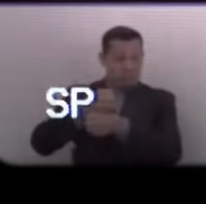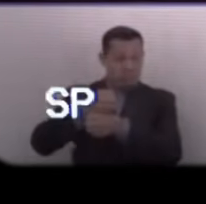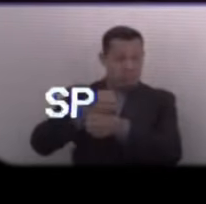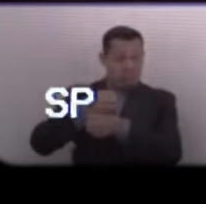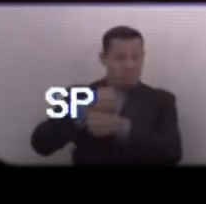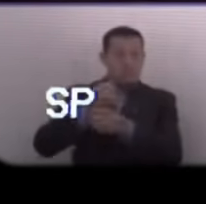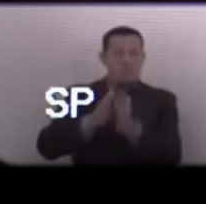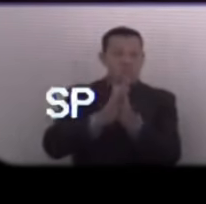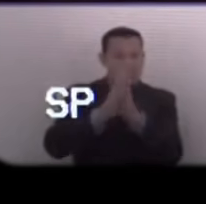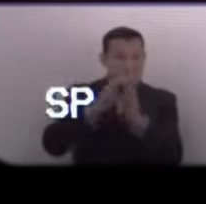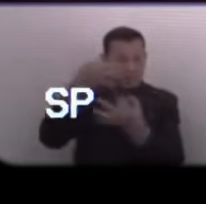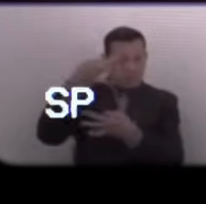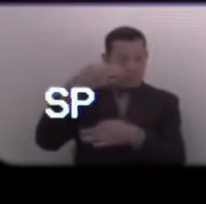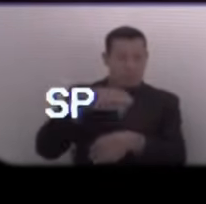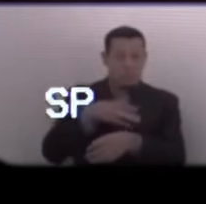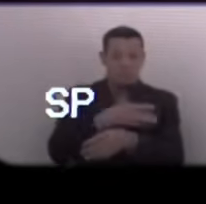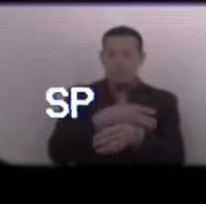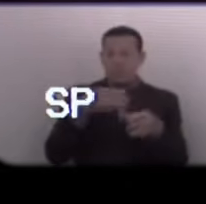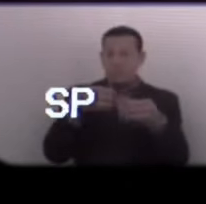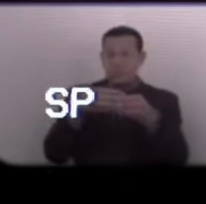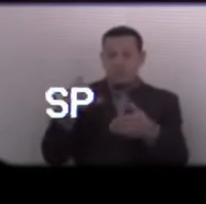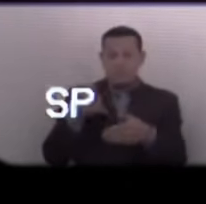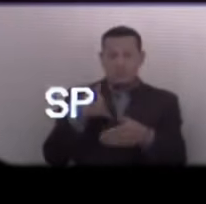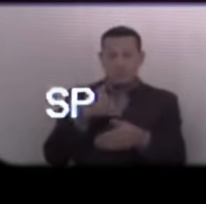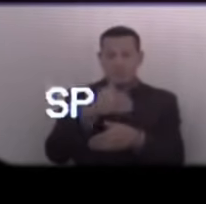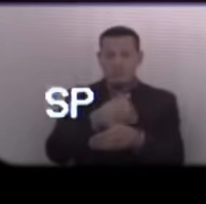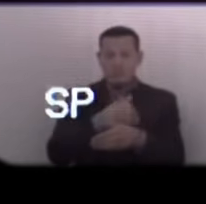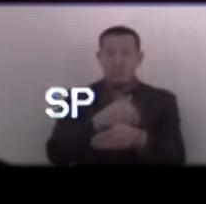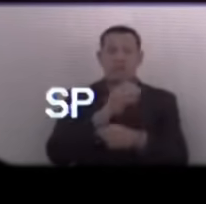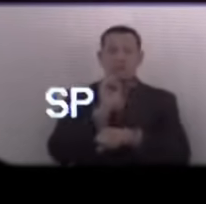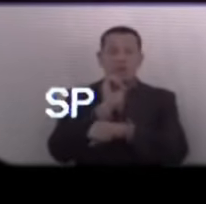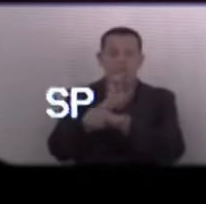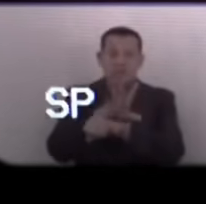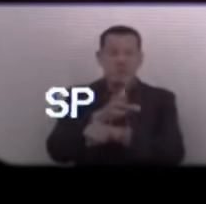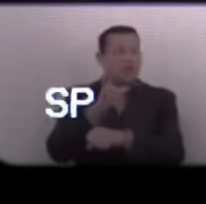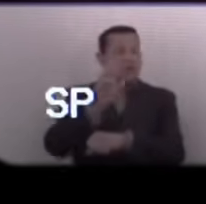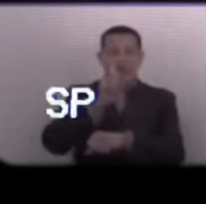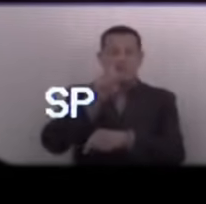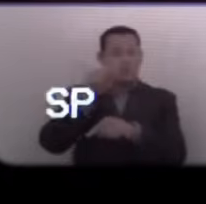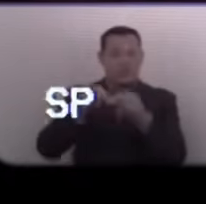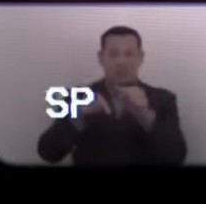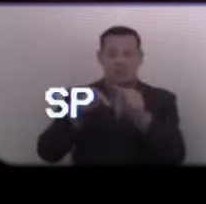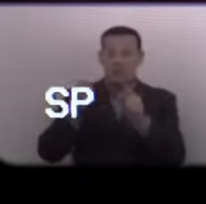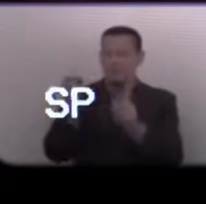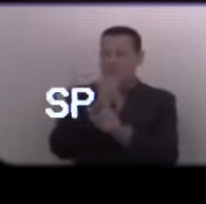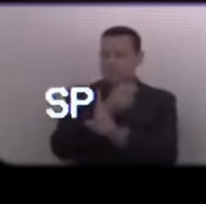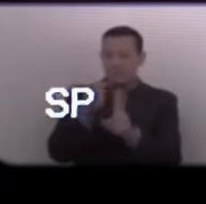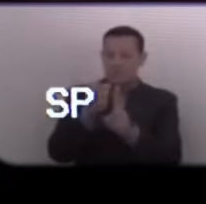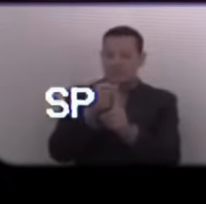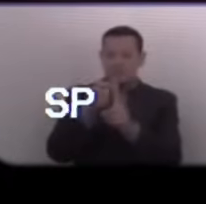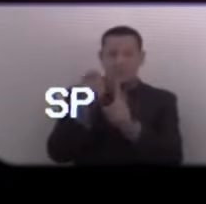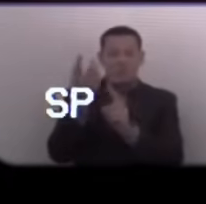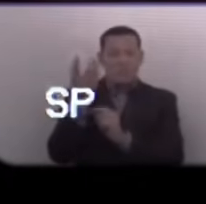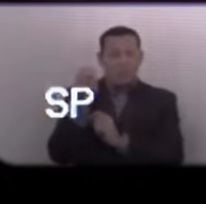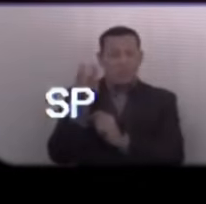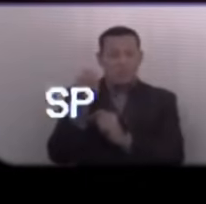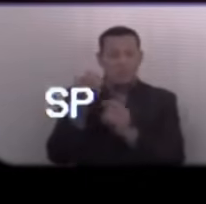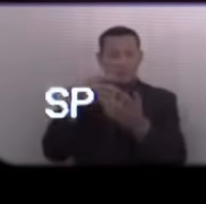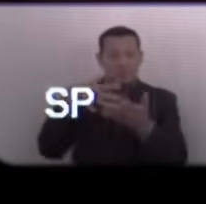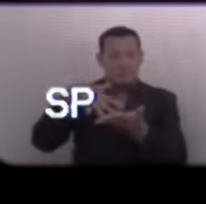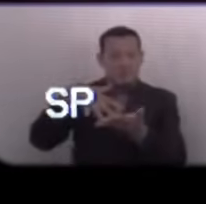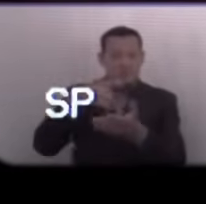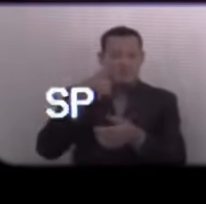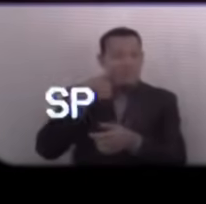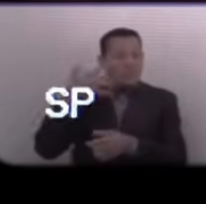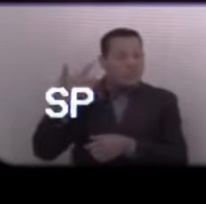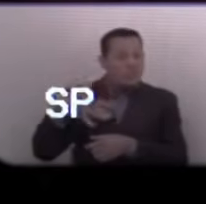la solicitud del Consejo de Ministros es que están diciendo que no se puede combatir la inseguridad, que